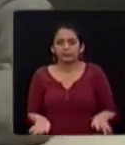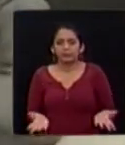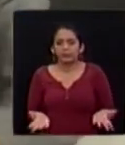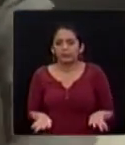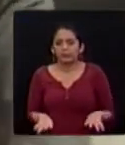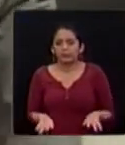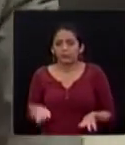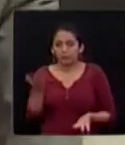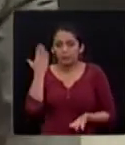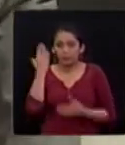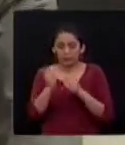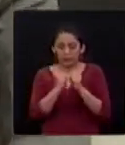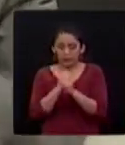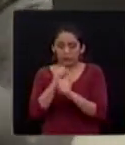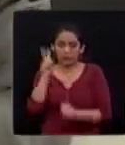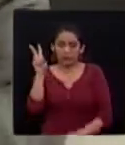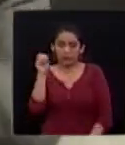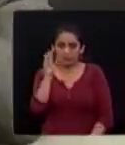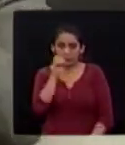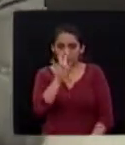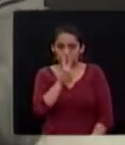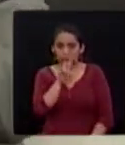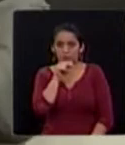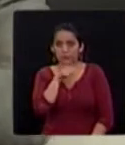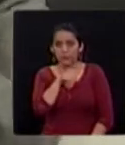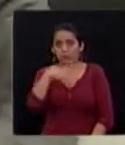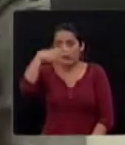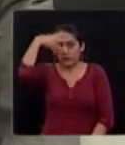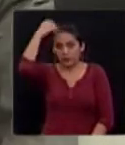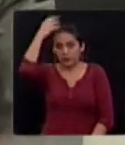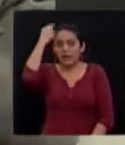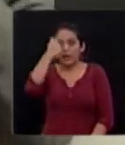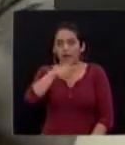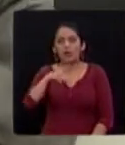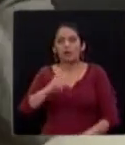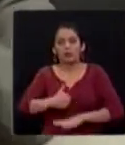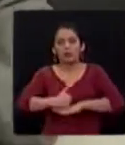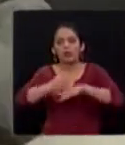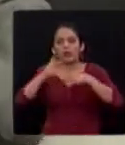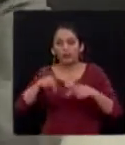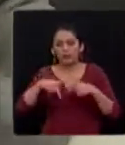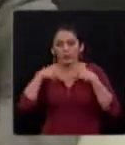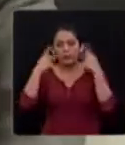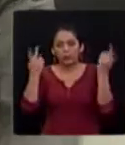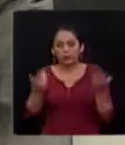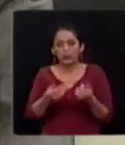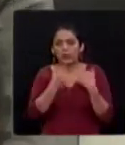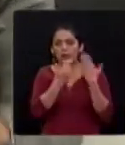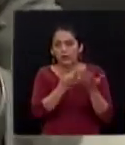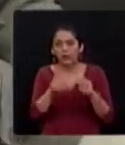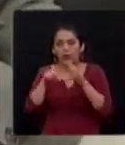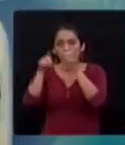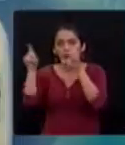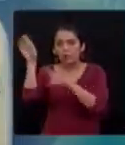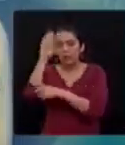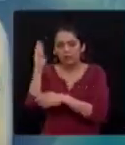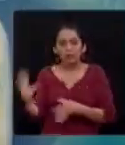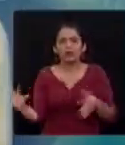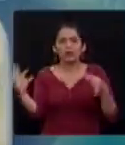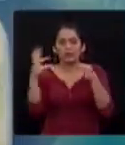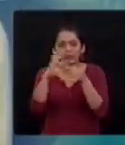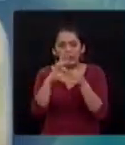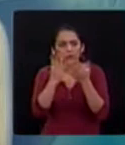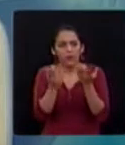a partir del año 2007. Jorge Glass es el funcionario público ecuatoriano que mayor relación ha tenido con Odebrecht. Pero esa es suficiente evidencia, porque